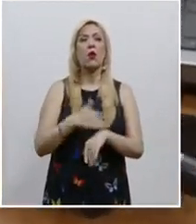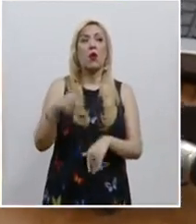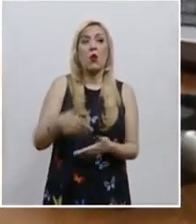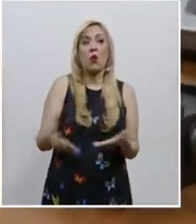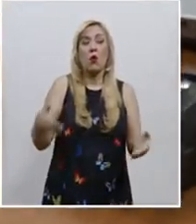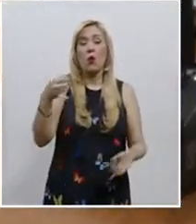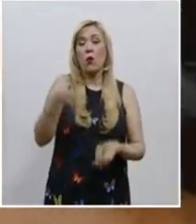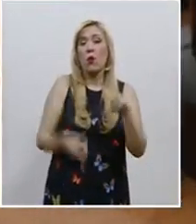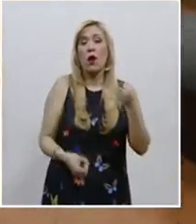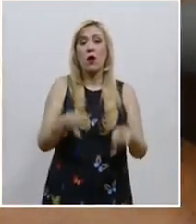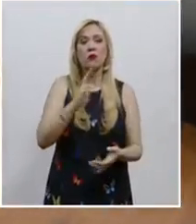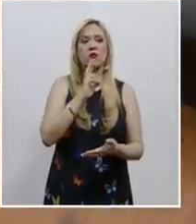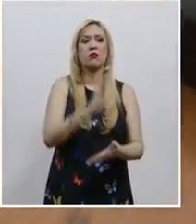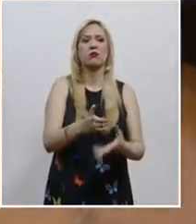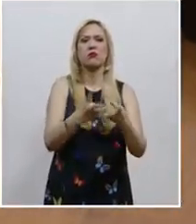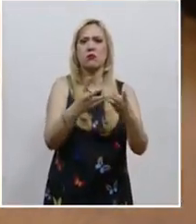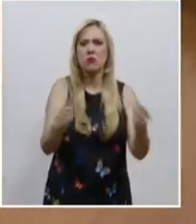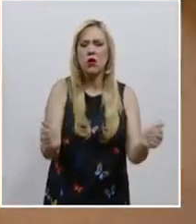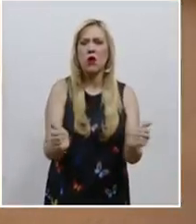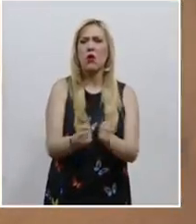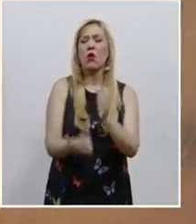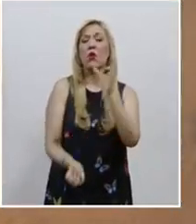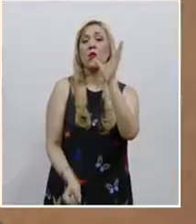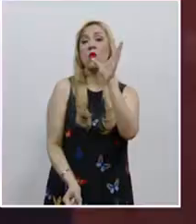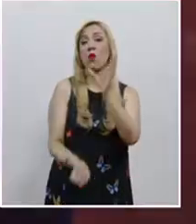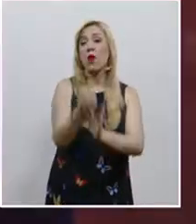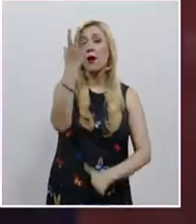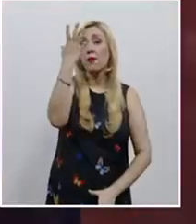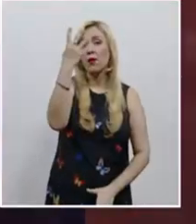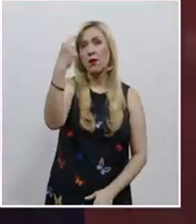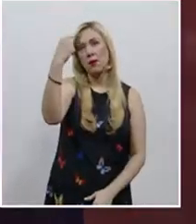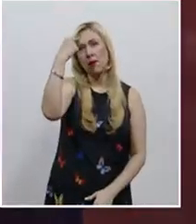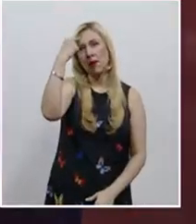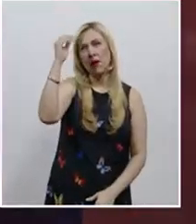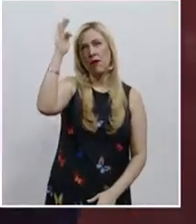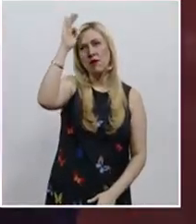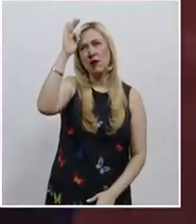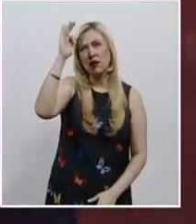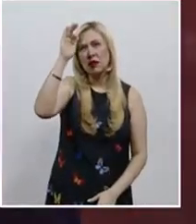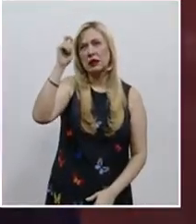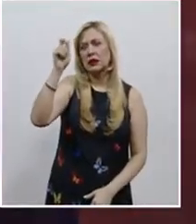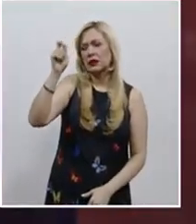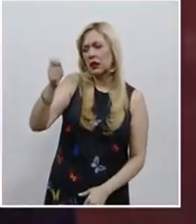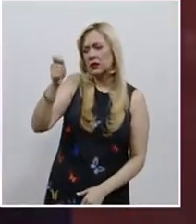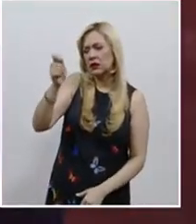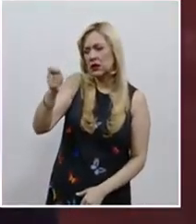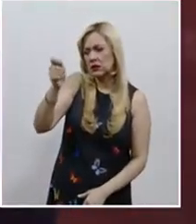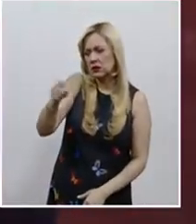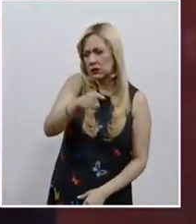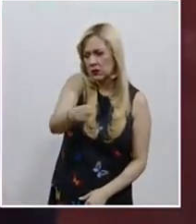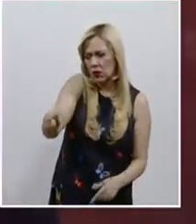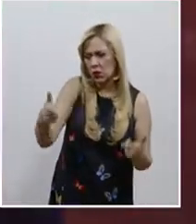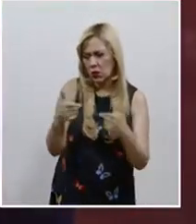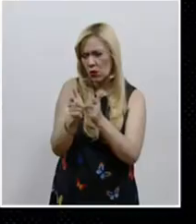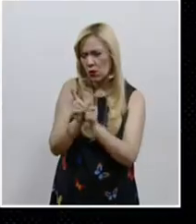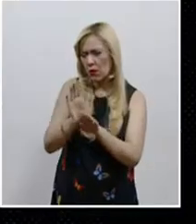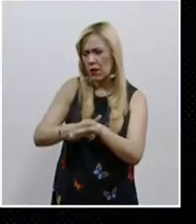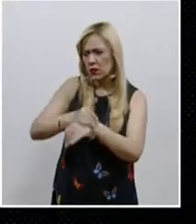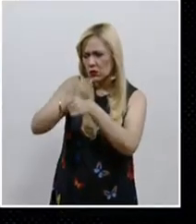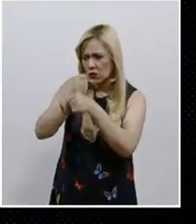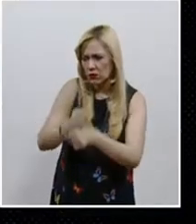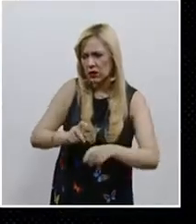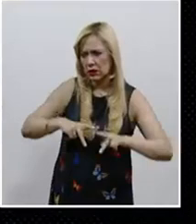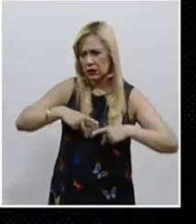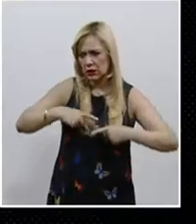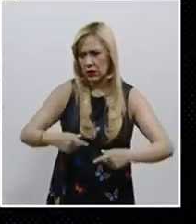nueva filosofía judicial, principalmente en la defensa de los grupos más vulnerables. O